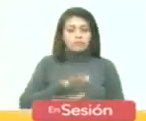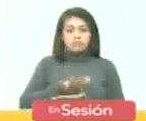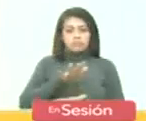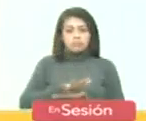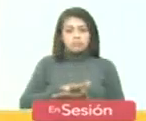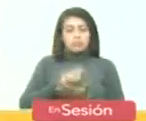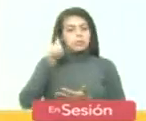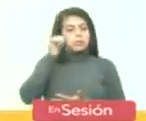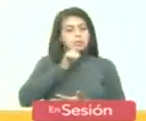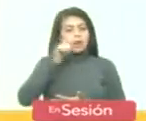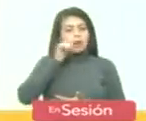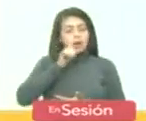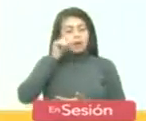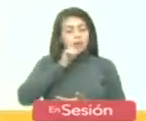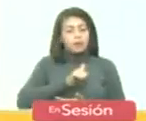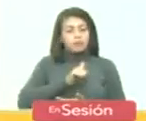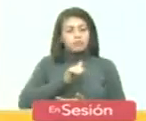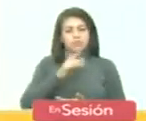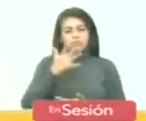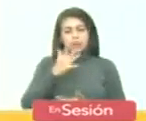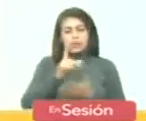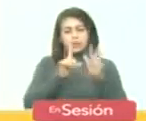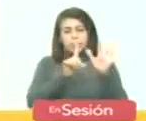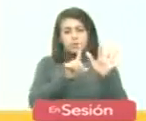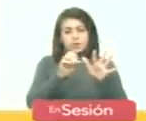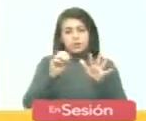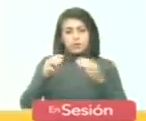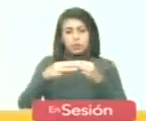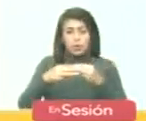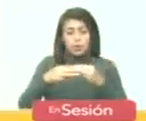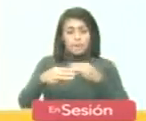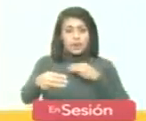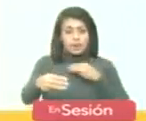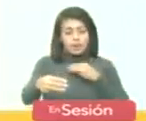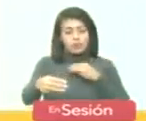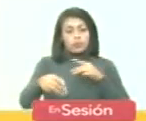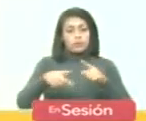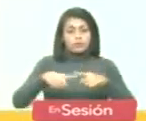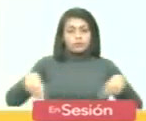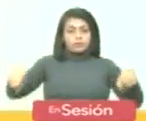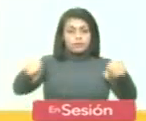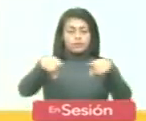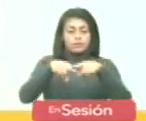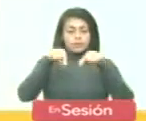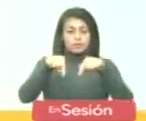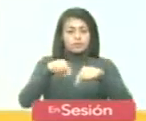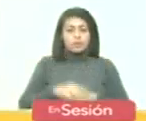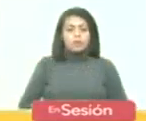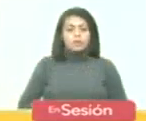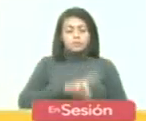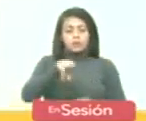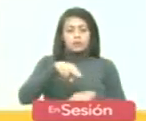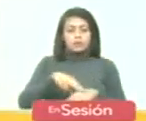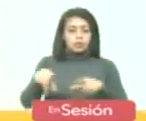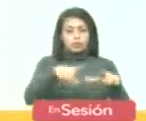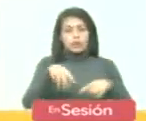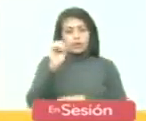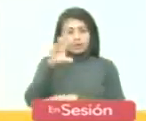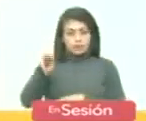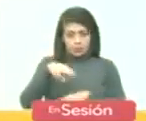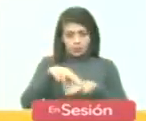día sábado, a escasos 600 metros del Palacio Legislativo Nacional, sede de la